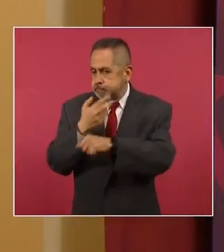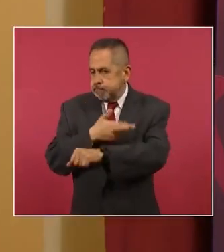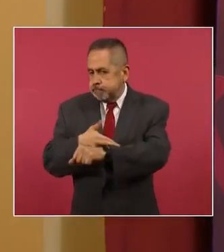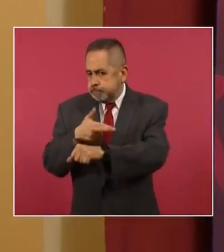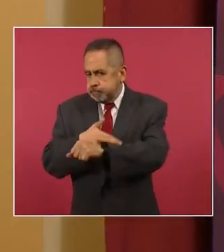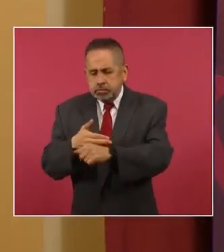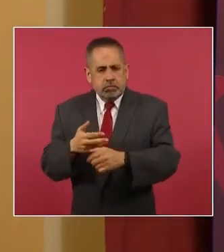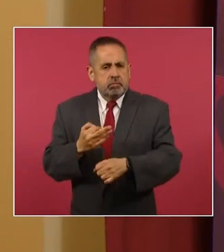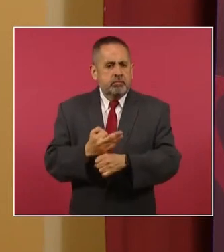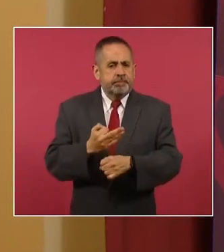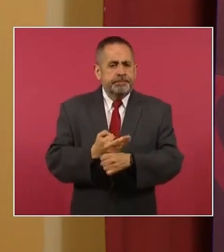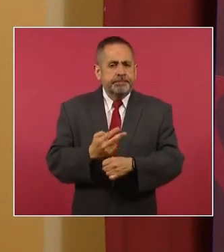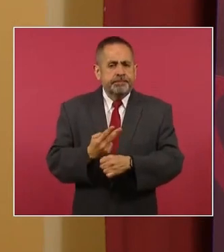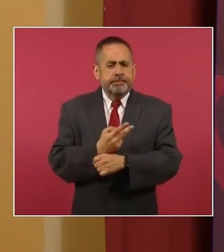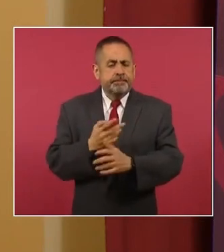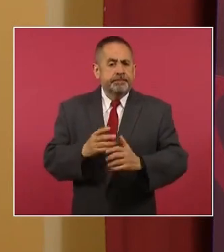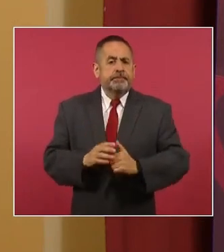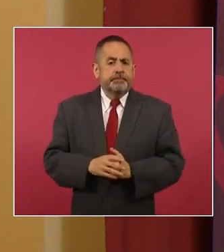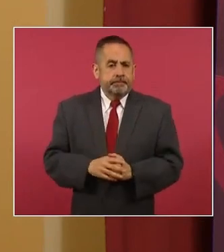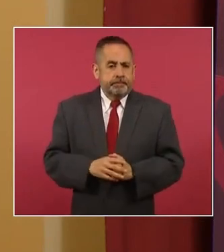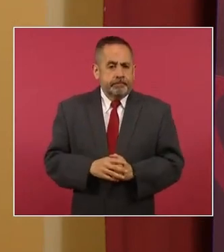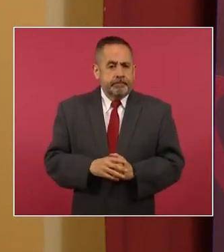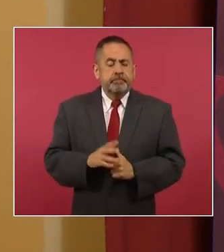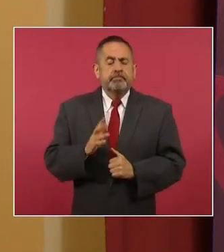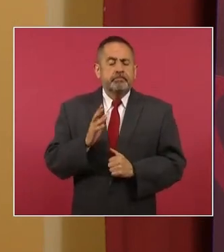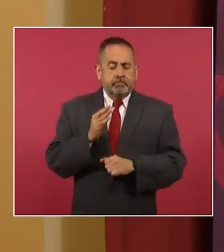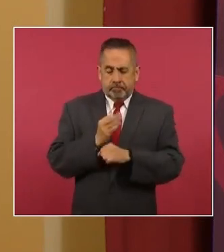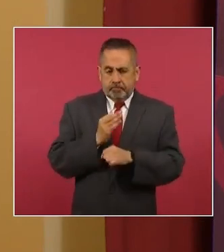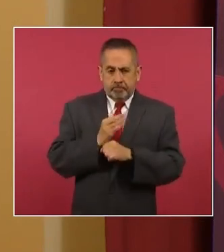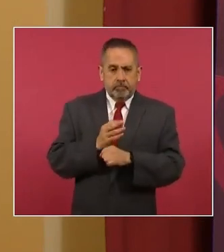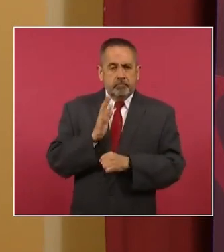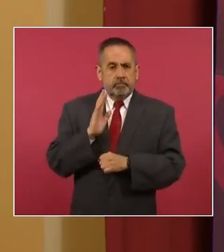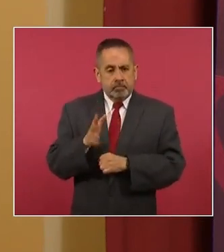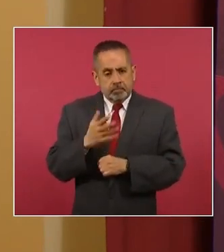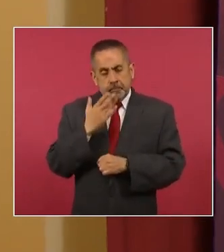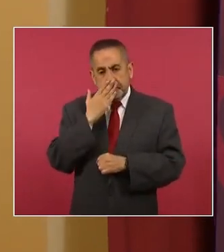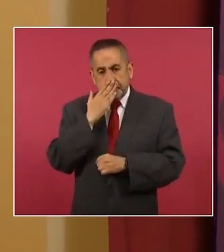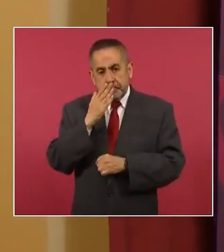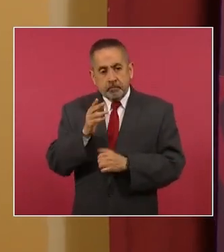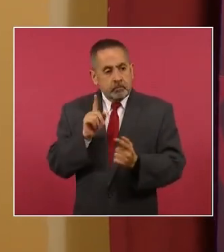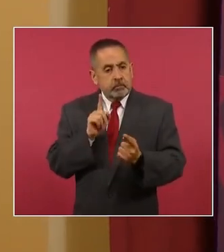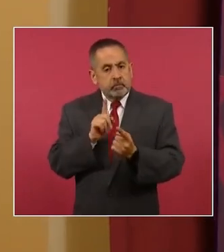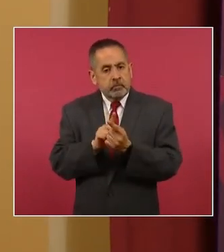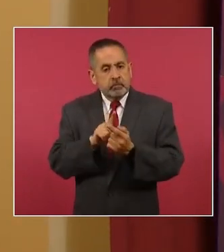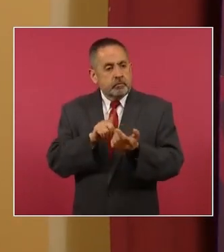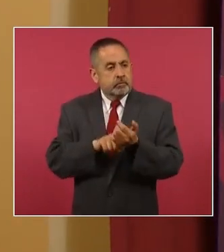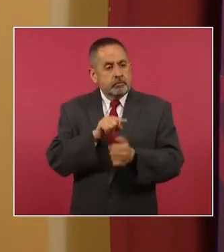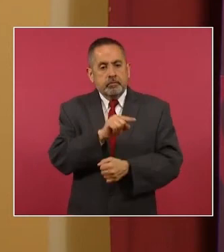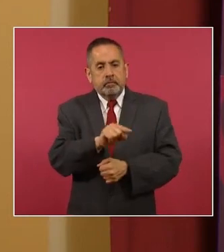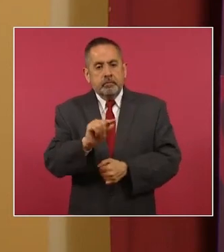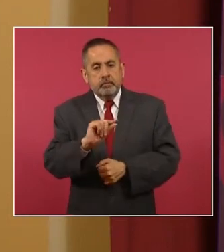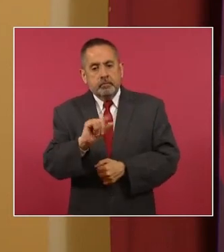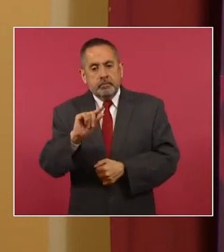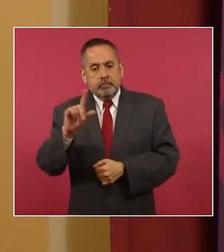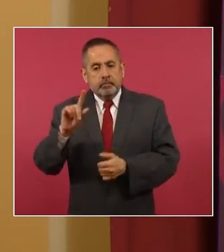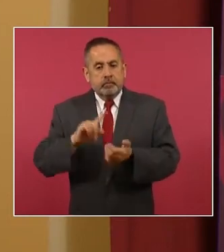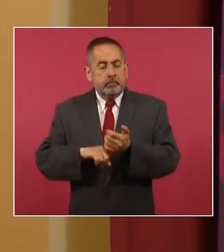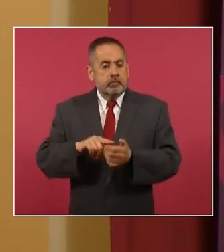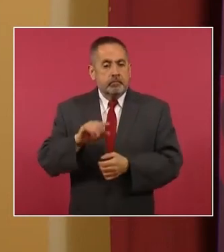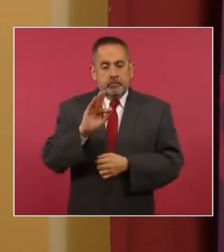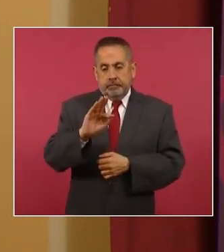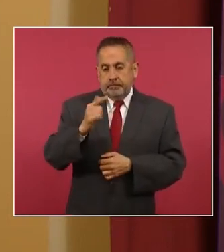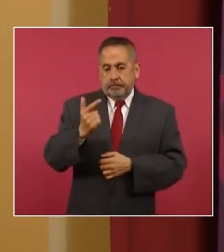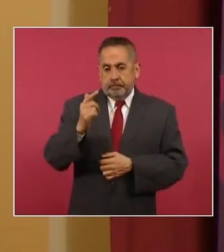qué estamos? En que ya se tiene un acercamiento muy bueno con servidores públicos de la Fiscalía General